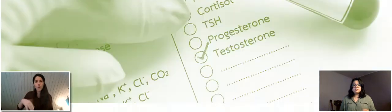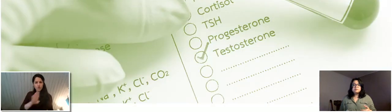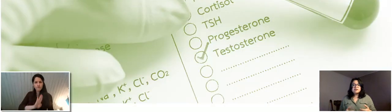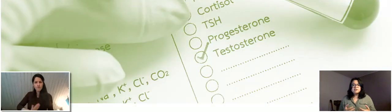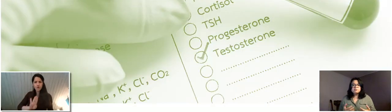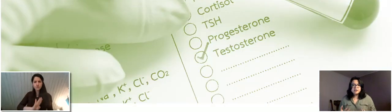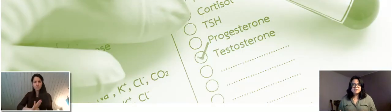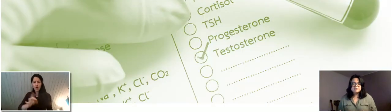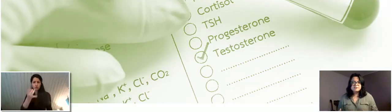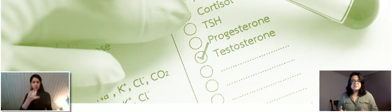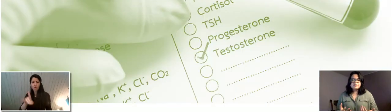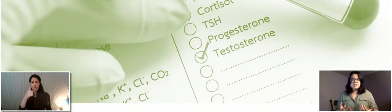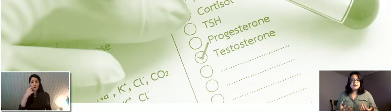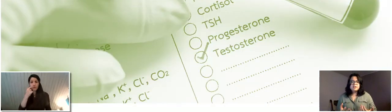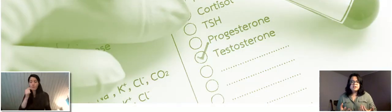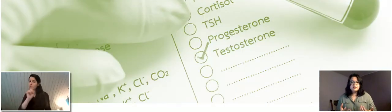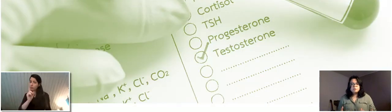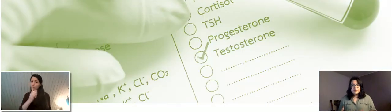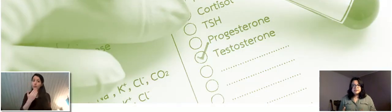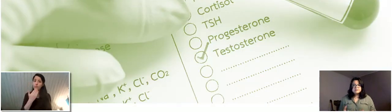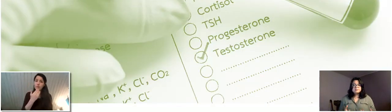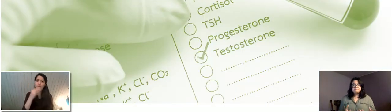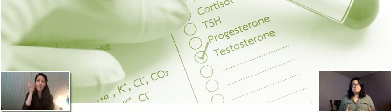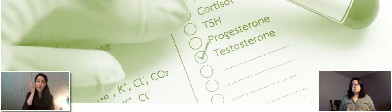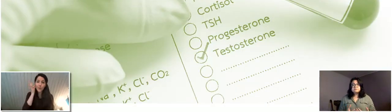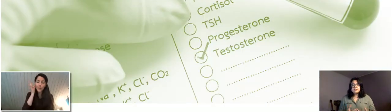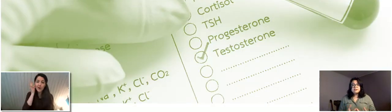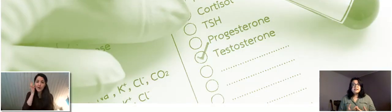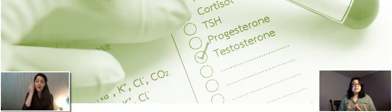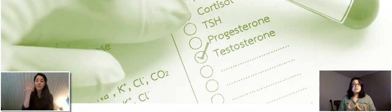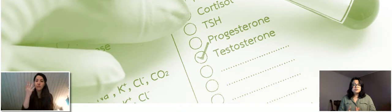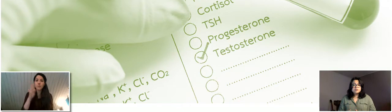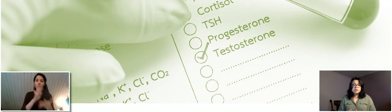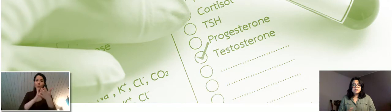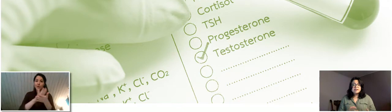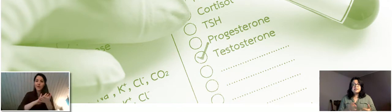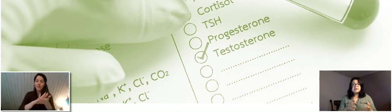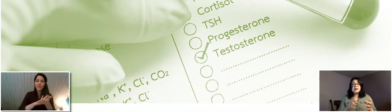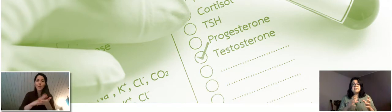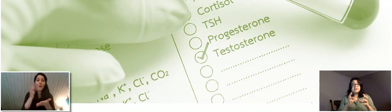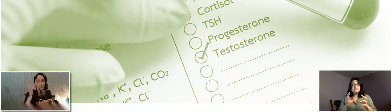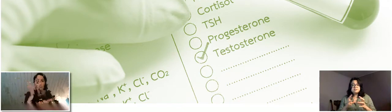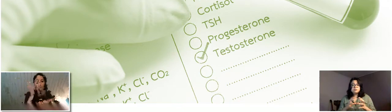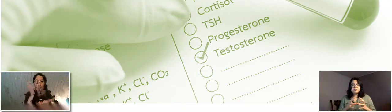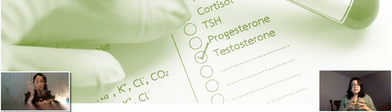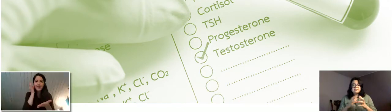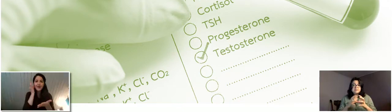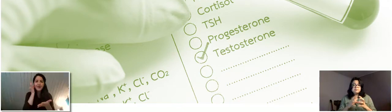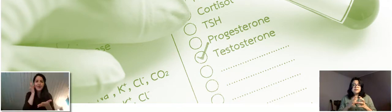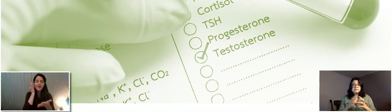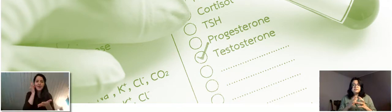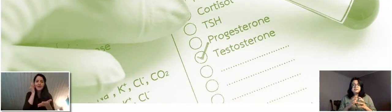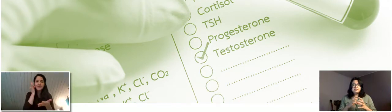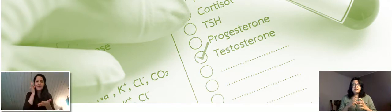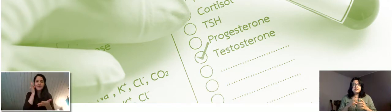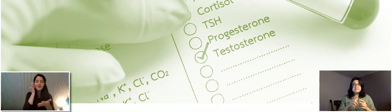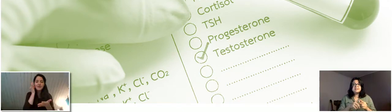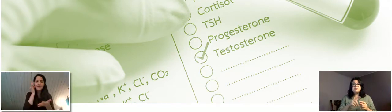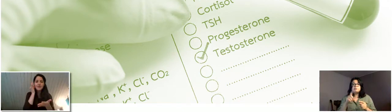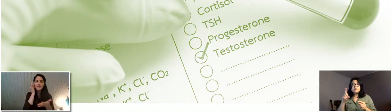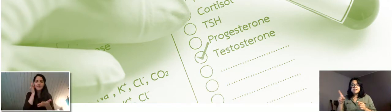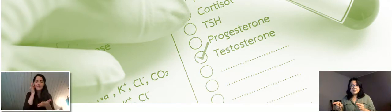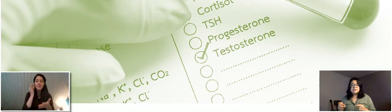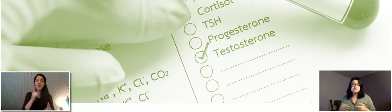también en las mujeres. En las mujeres, la testosterona a través de una enzima